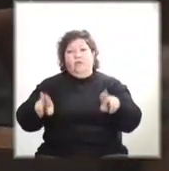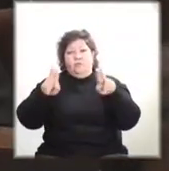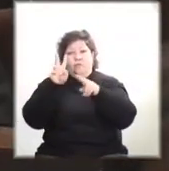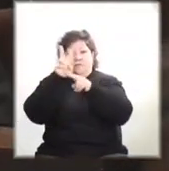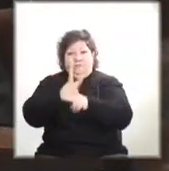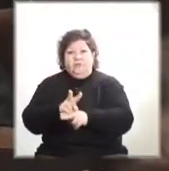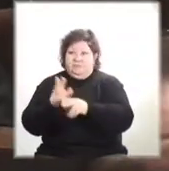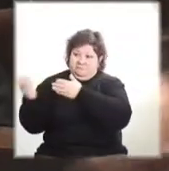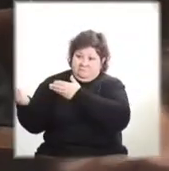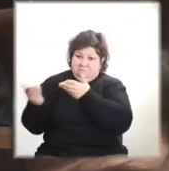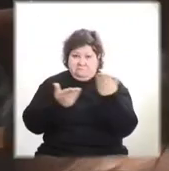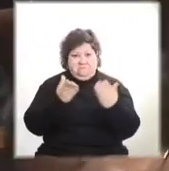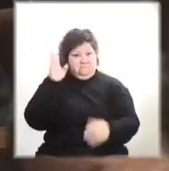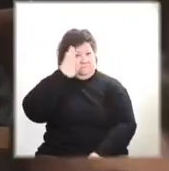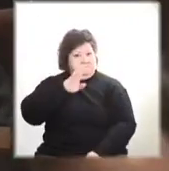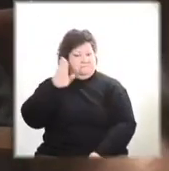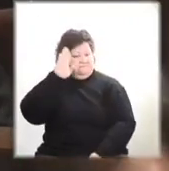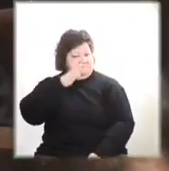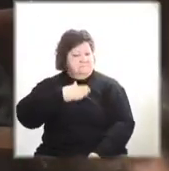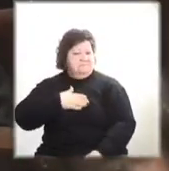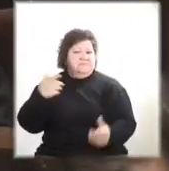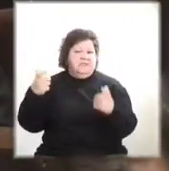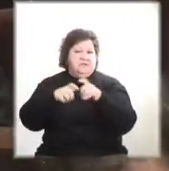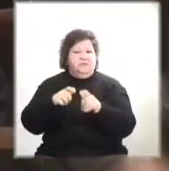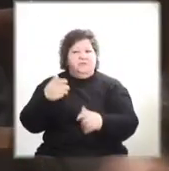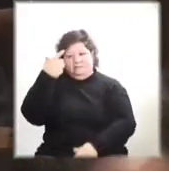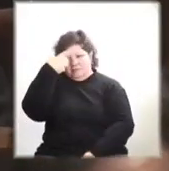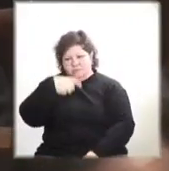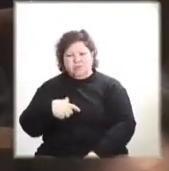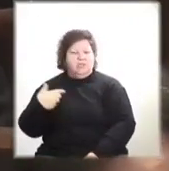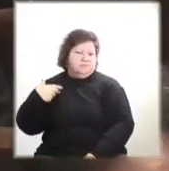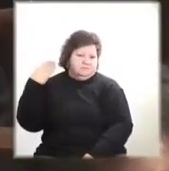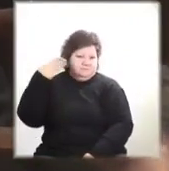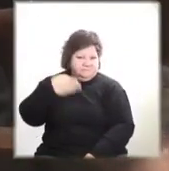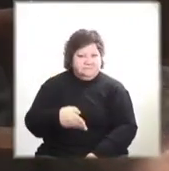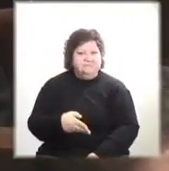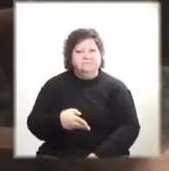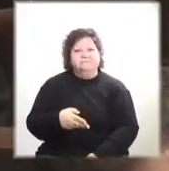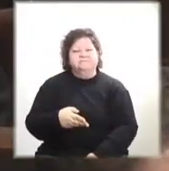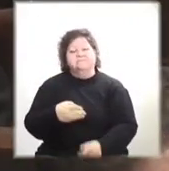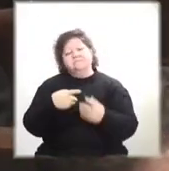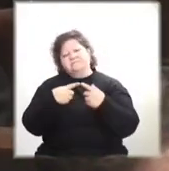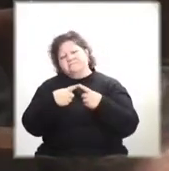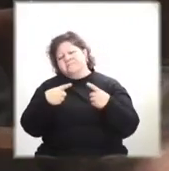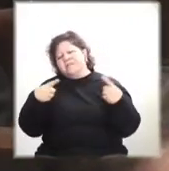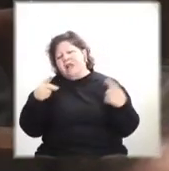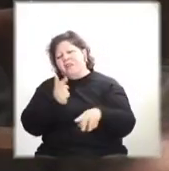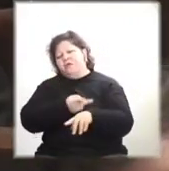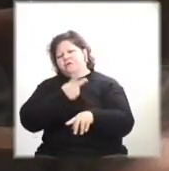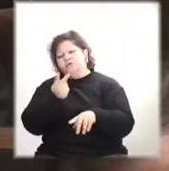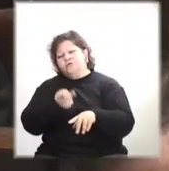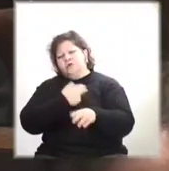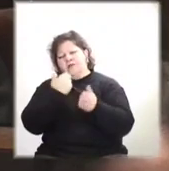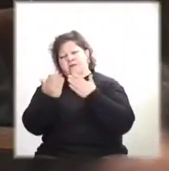honor de que me invitaran a una reunión personal y concurrí, y tuvimos una larga charla, casi 2